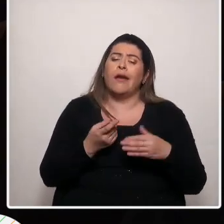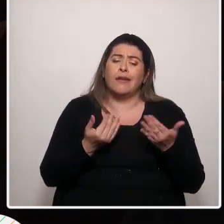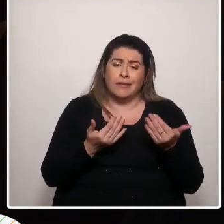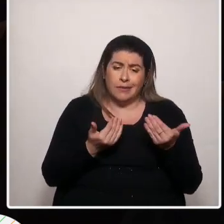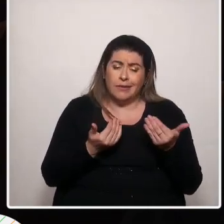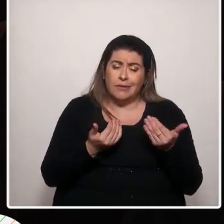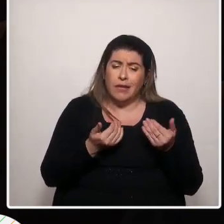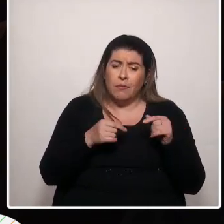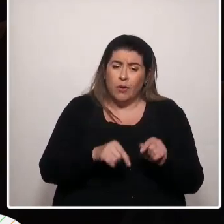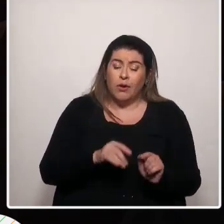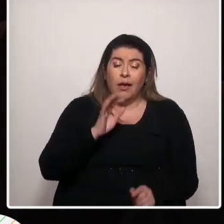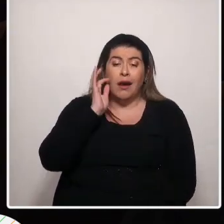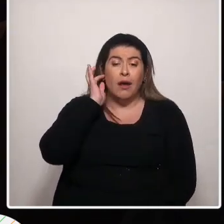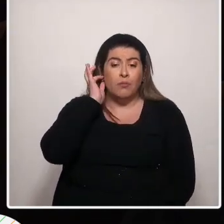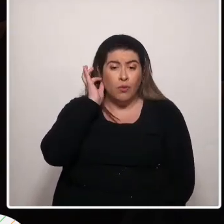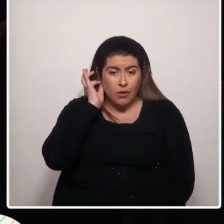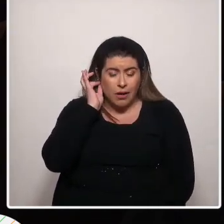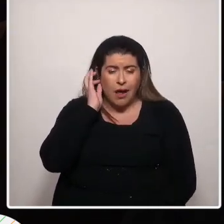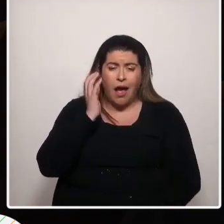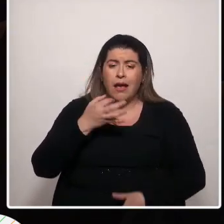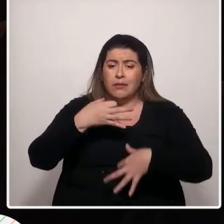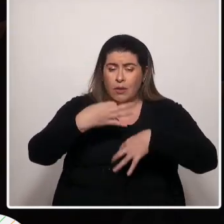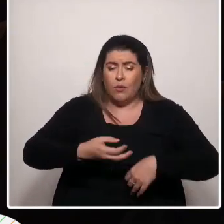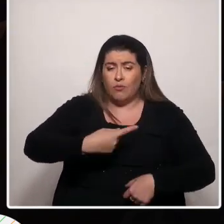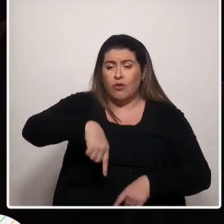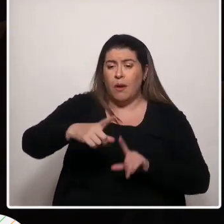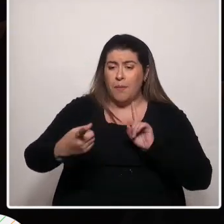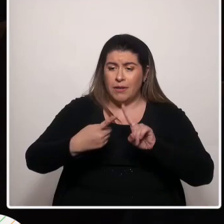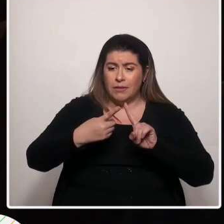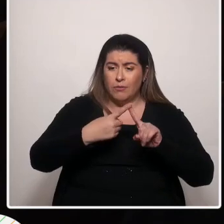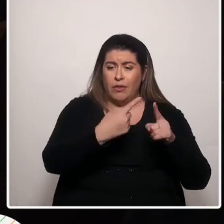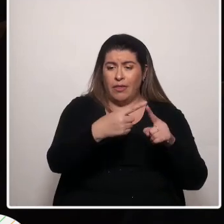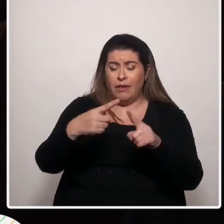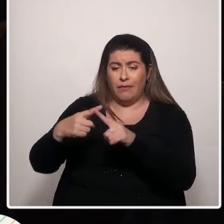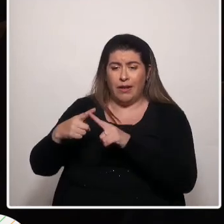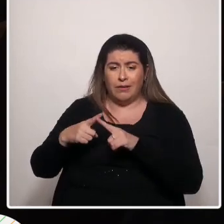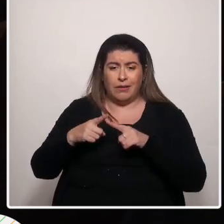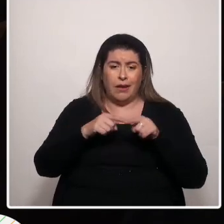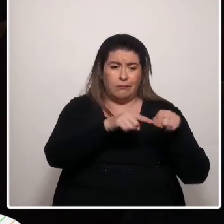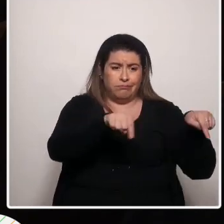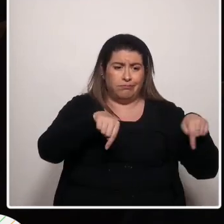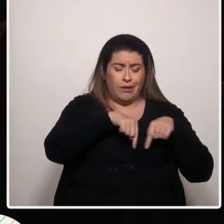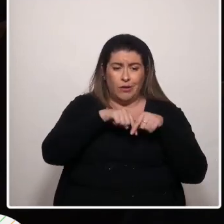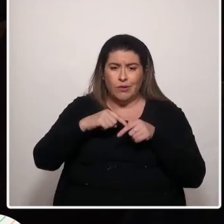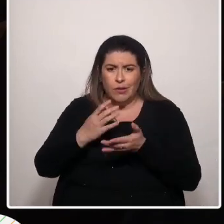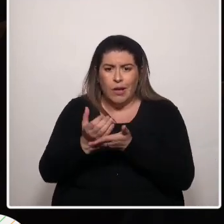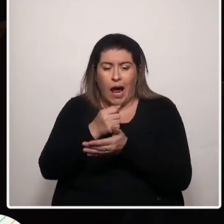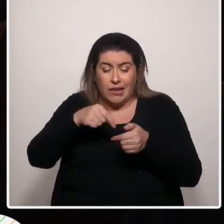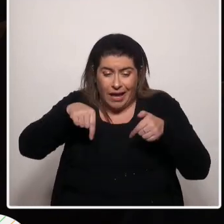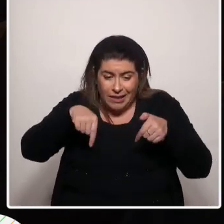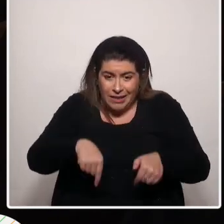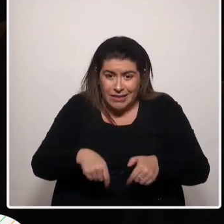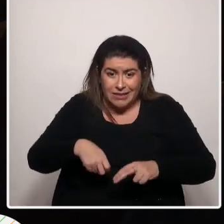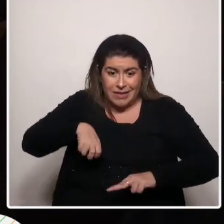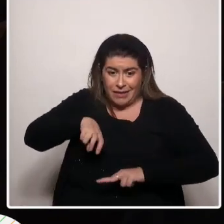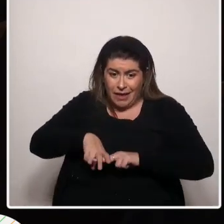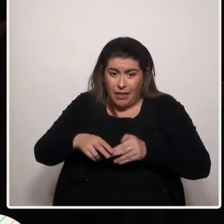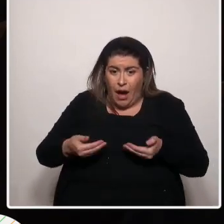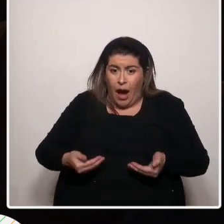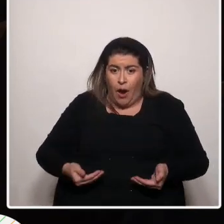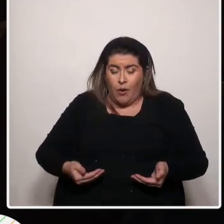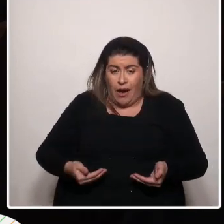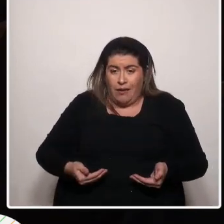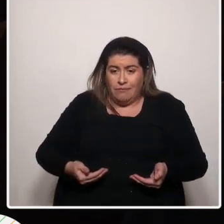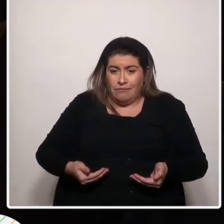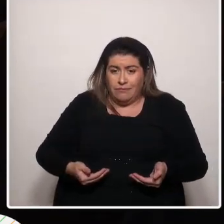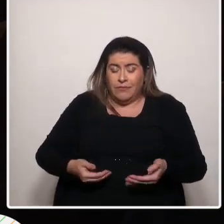mujeres hoy día tengamos que asegurar nuestra participación en los distintos espacios, como lo que nos ha costado llegar incluso a estar sentada en esta silla hoy día. Muchas gracias.